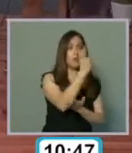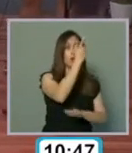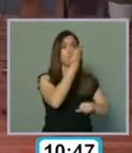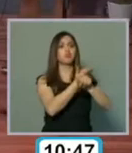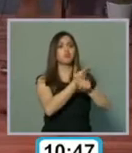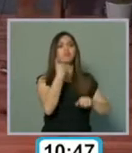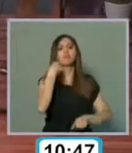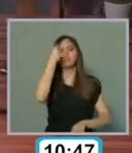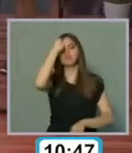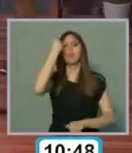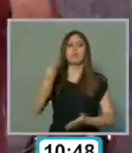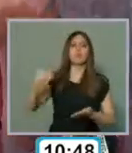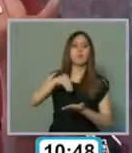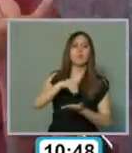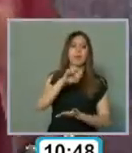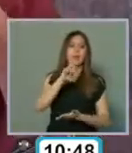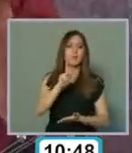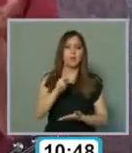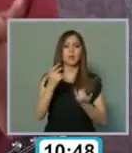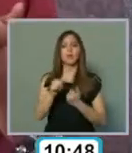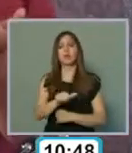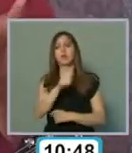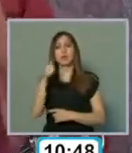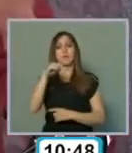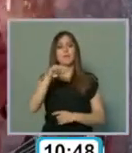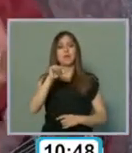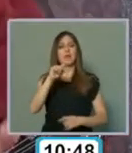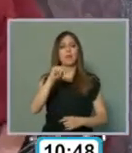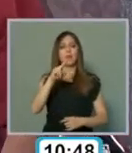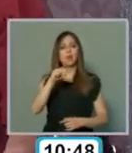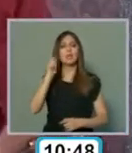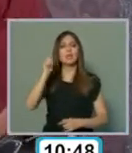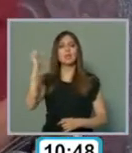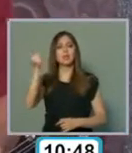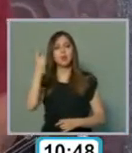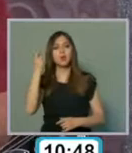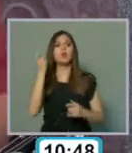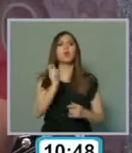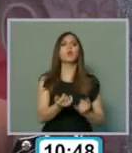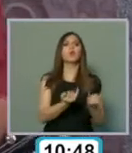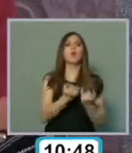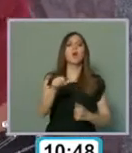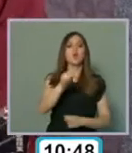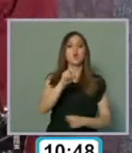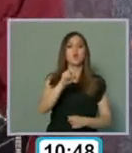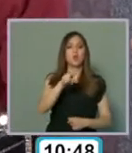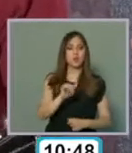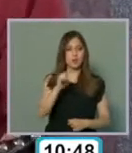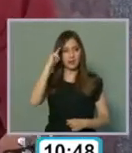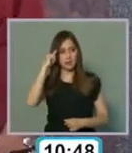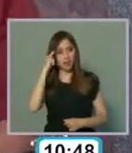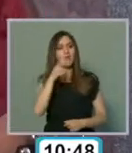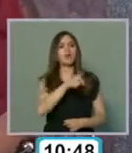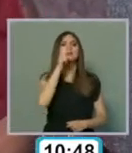cada canción es muy representativa de algo. Matacurí de la Isla de Pascua, Tony está enojado, es otro perro que tenemos que se llama Tony, Muy